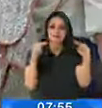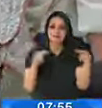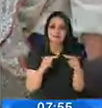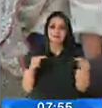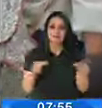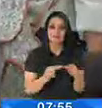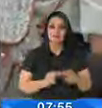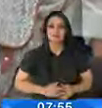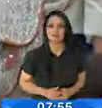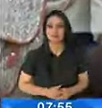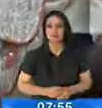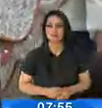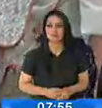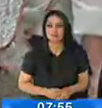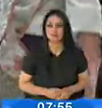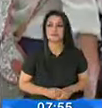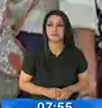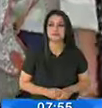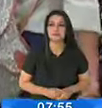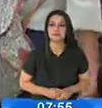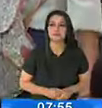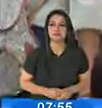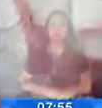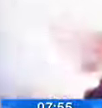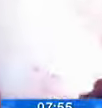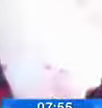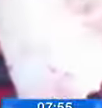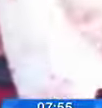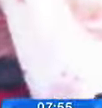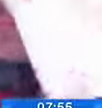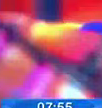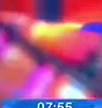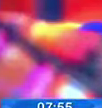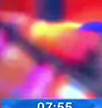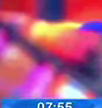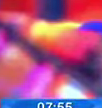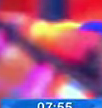diciembre. Informó Marcela Maquilón.